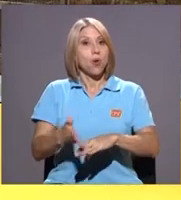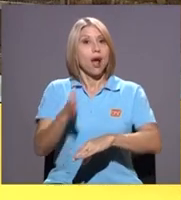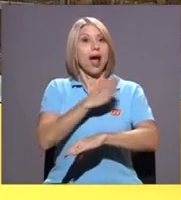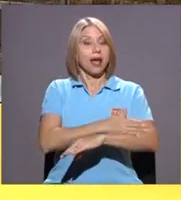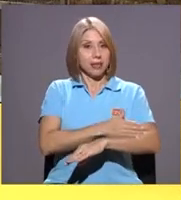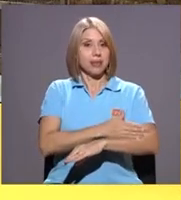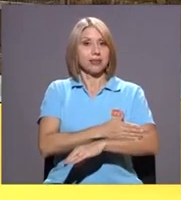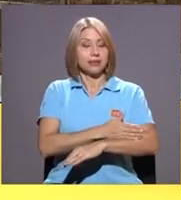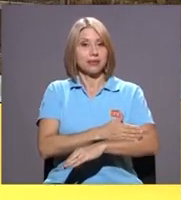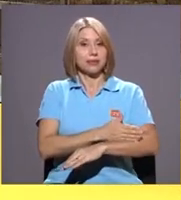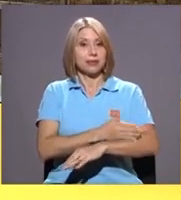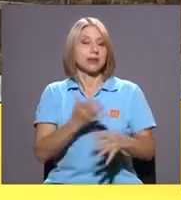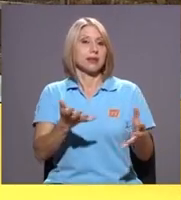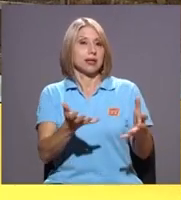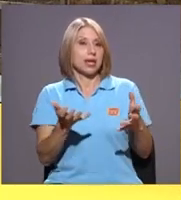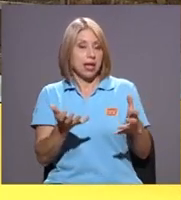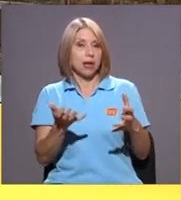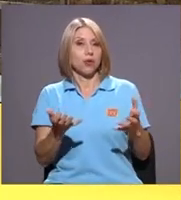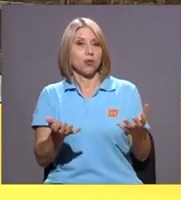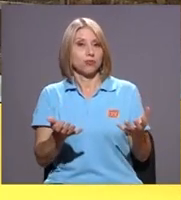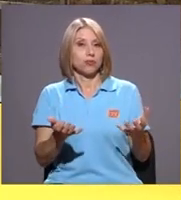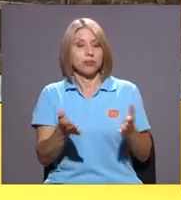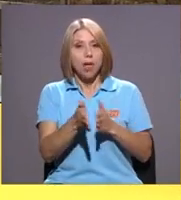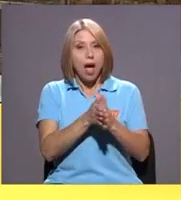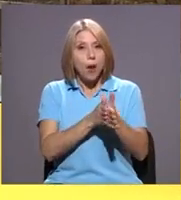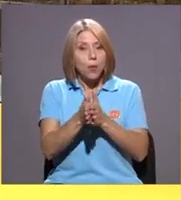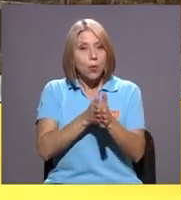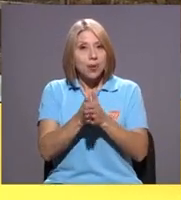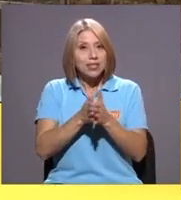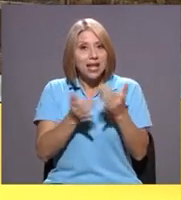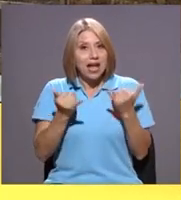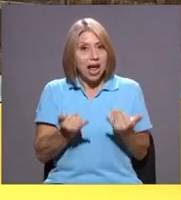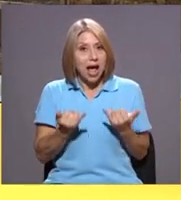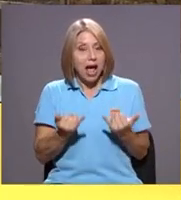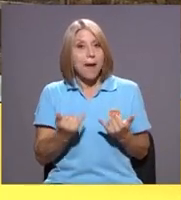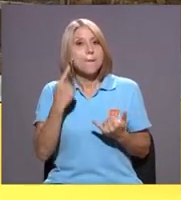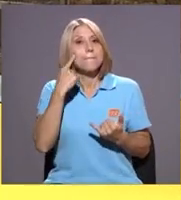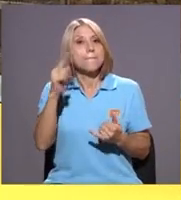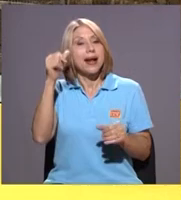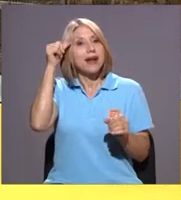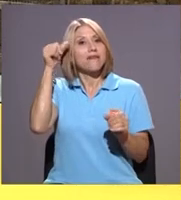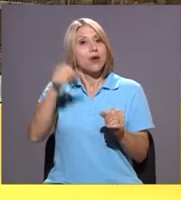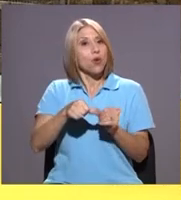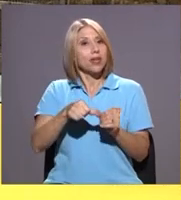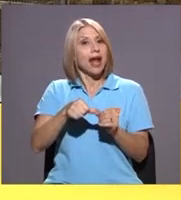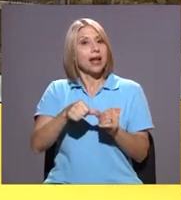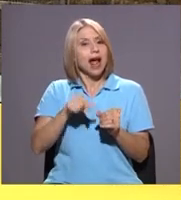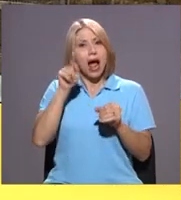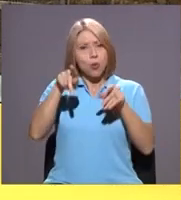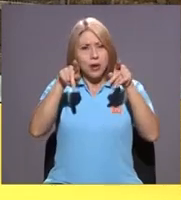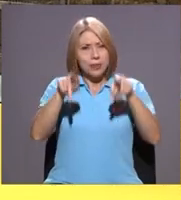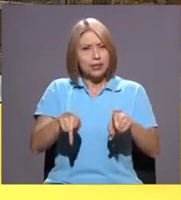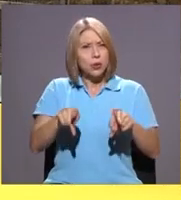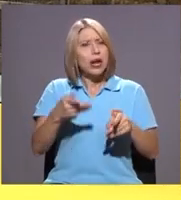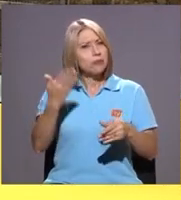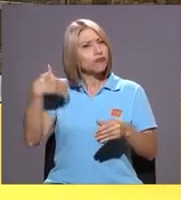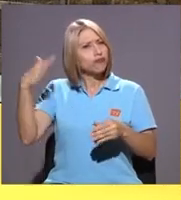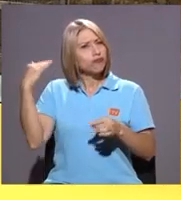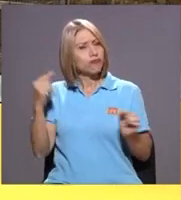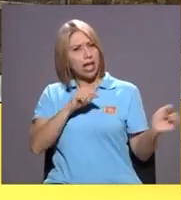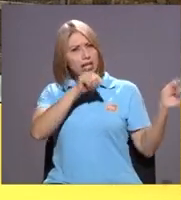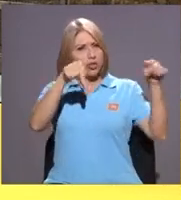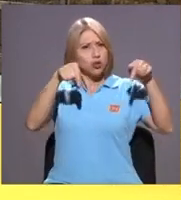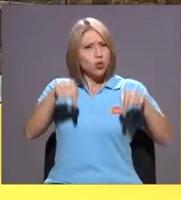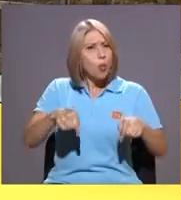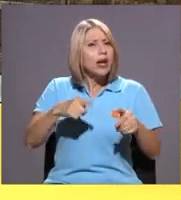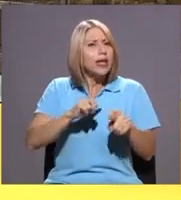hacerlo, quiero aprovechar esta circunstancia para recordar a alguien que estuvo aquí en el canal en más